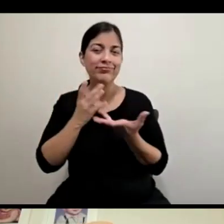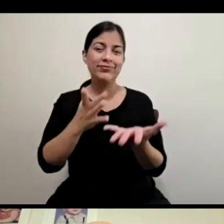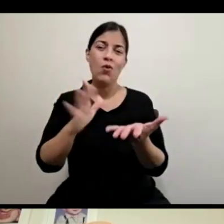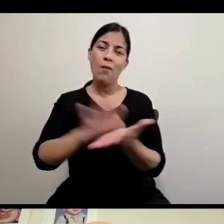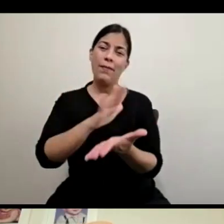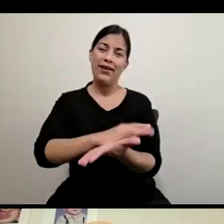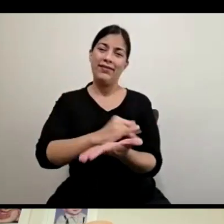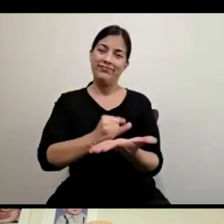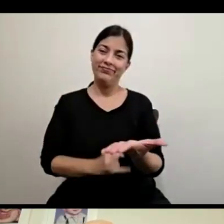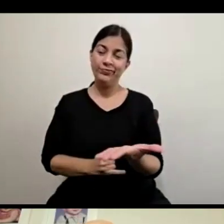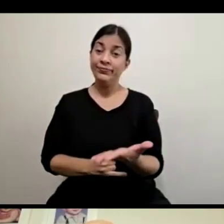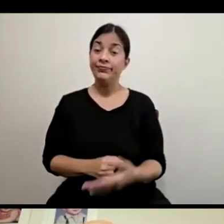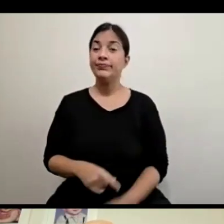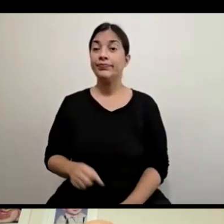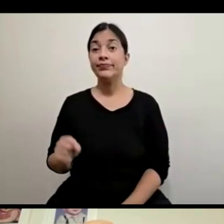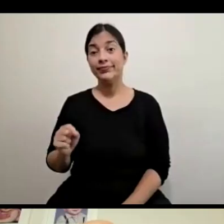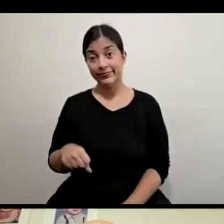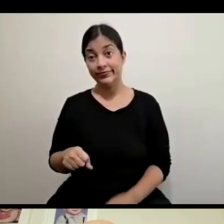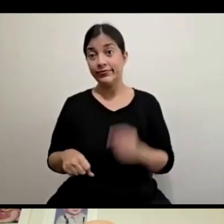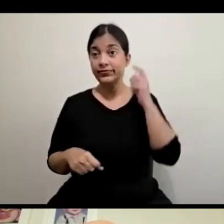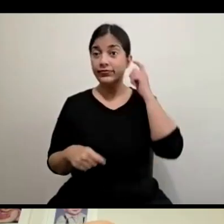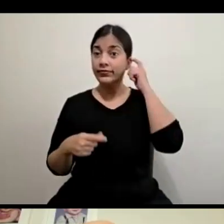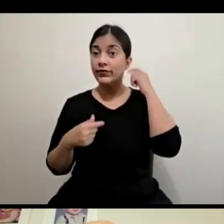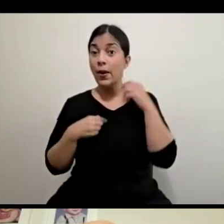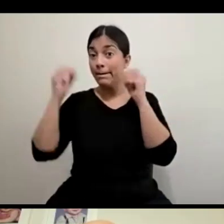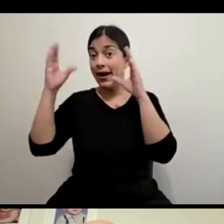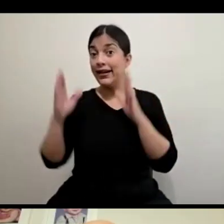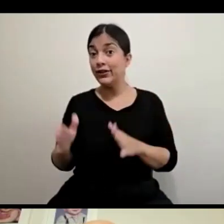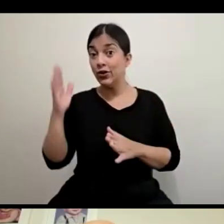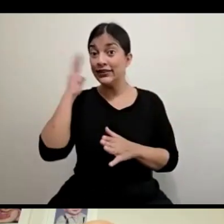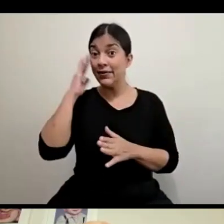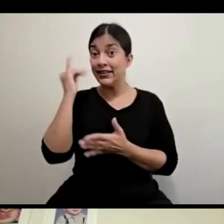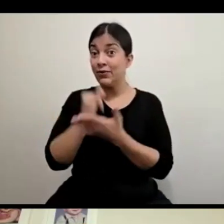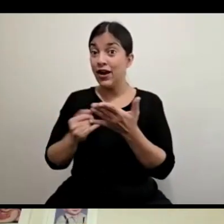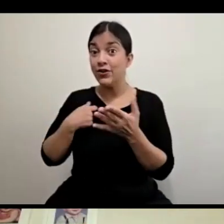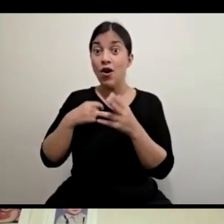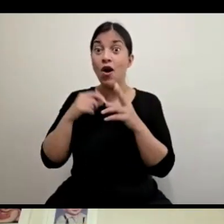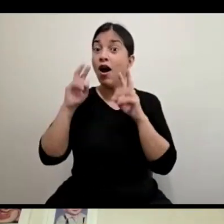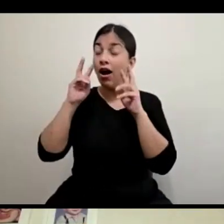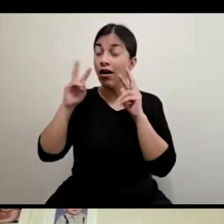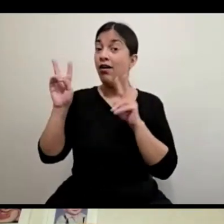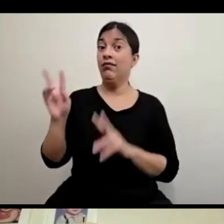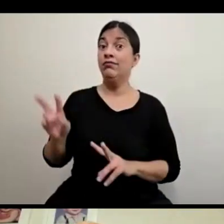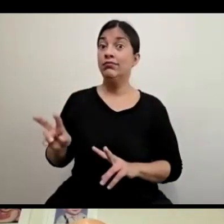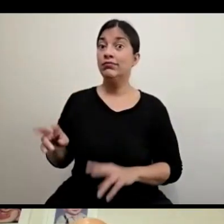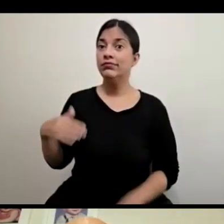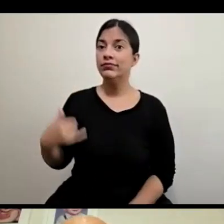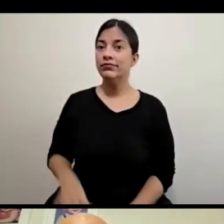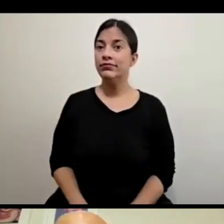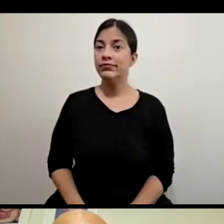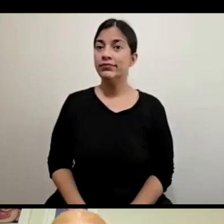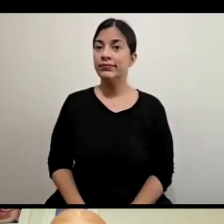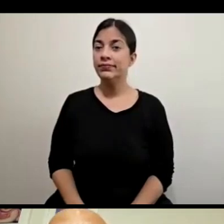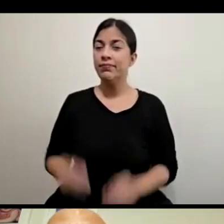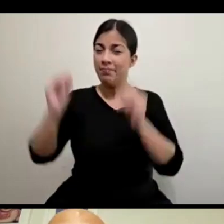Y entonces me impresionaban los maestros que sabían dibujar. Tuve buenos maestros